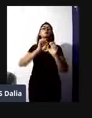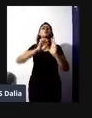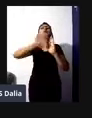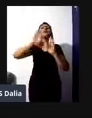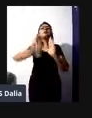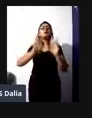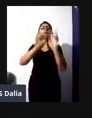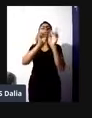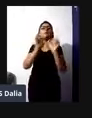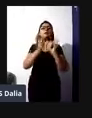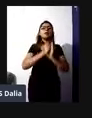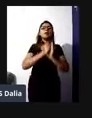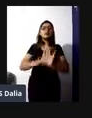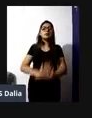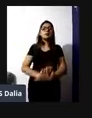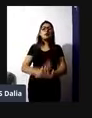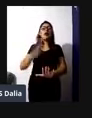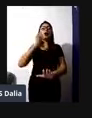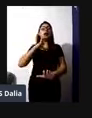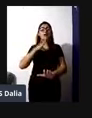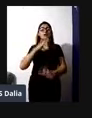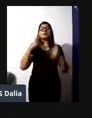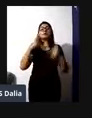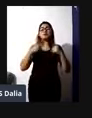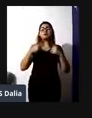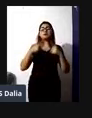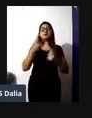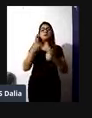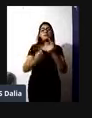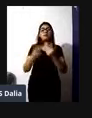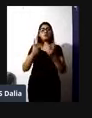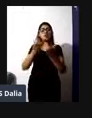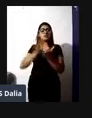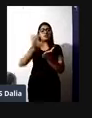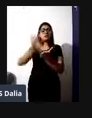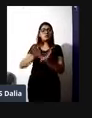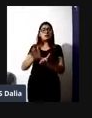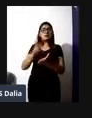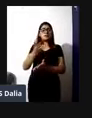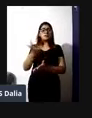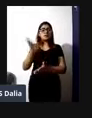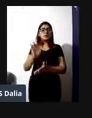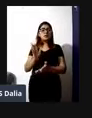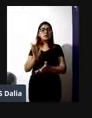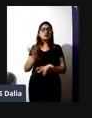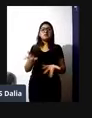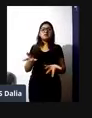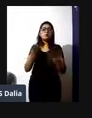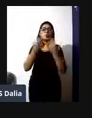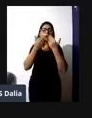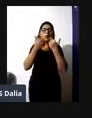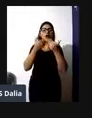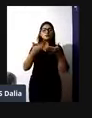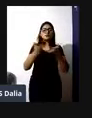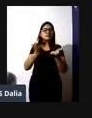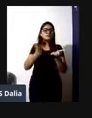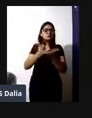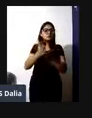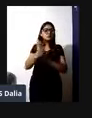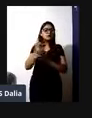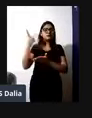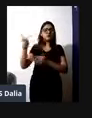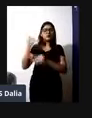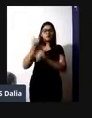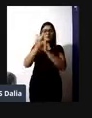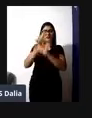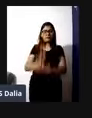Hay información que no les está llegando a las personas con discapacidad. ¿Por qué? Porque no se está haciendo en formatos accesibles. Lo que comentaba justo ahorita